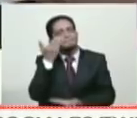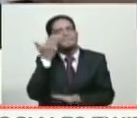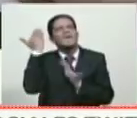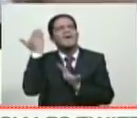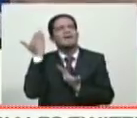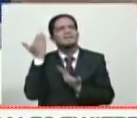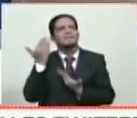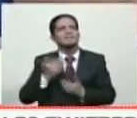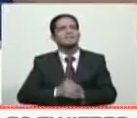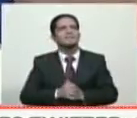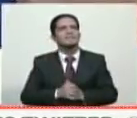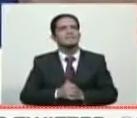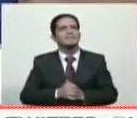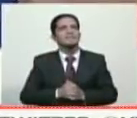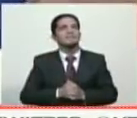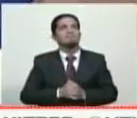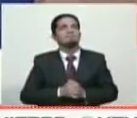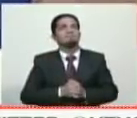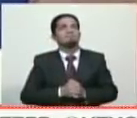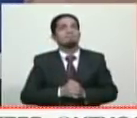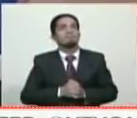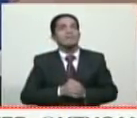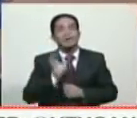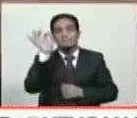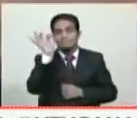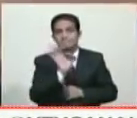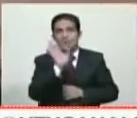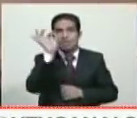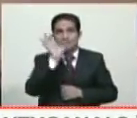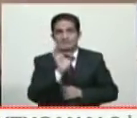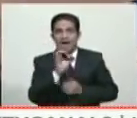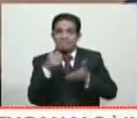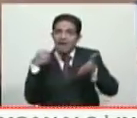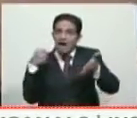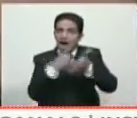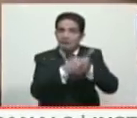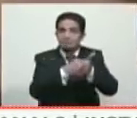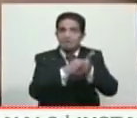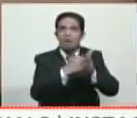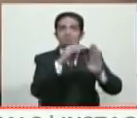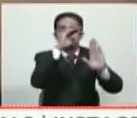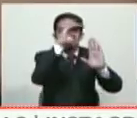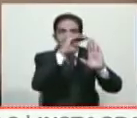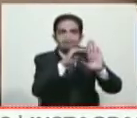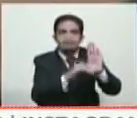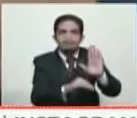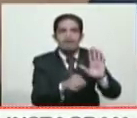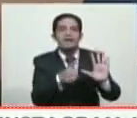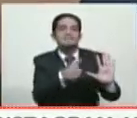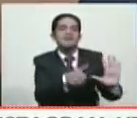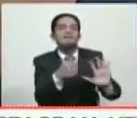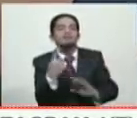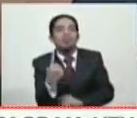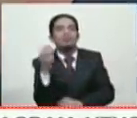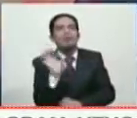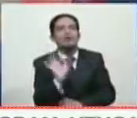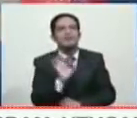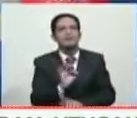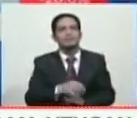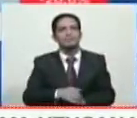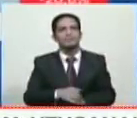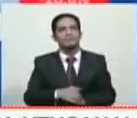tuvimos una disminución en la cantidad total de accidentes de tránsito del 61%. En el